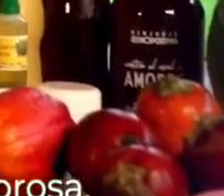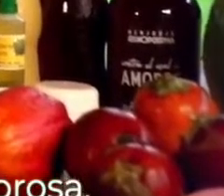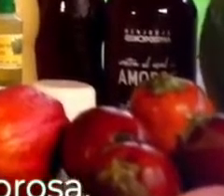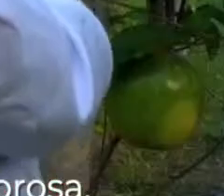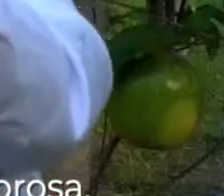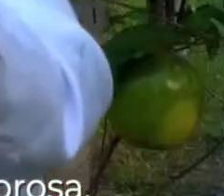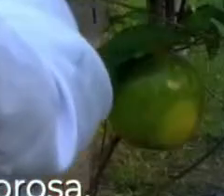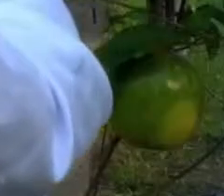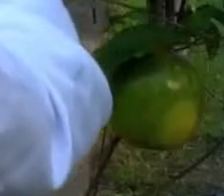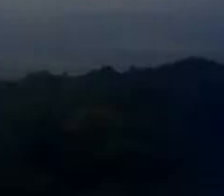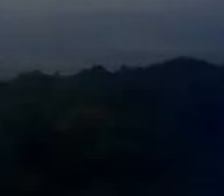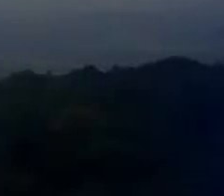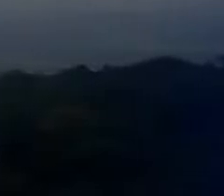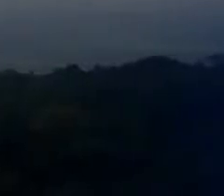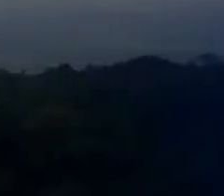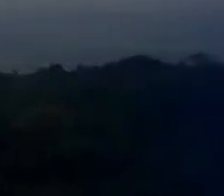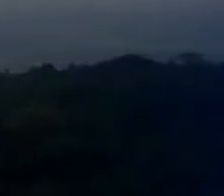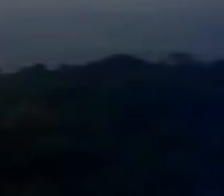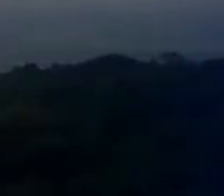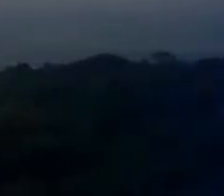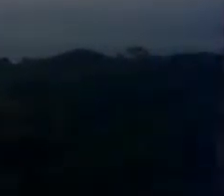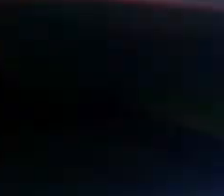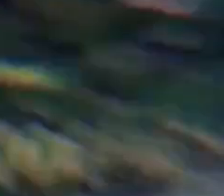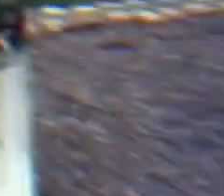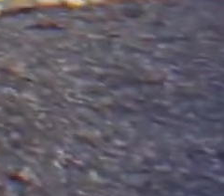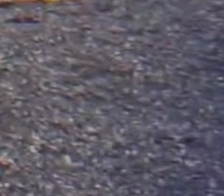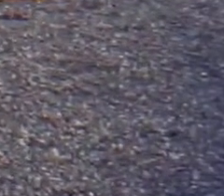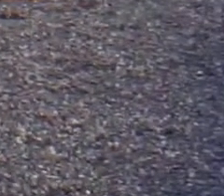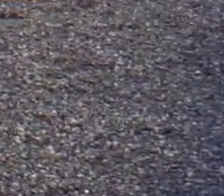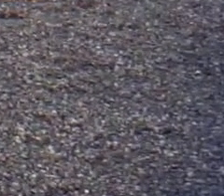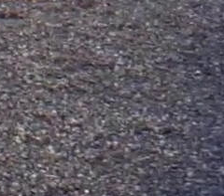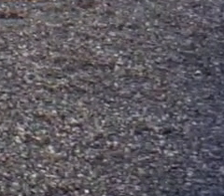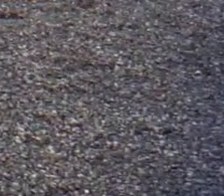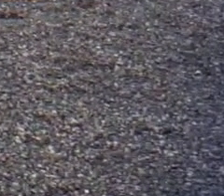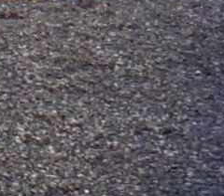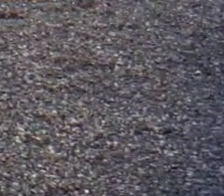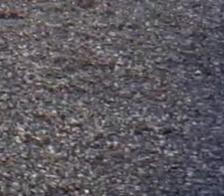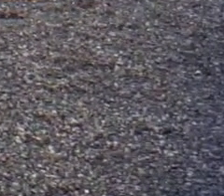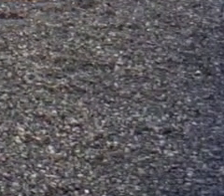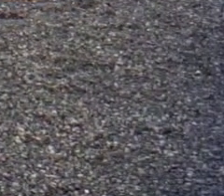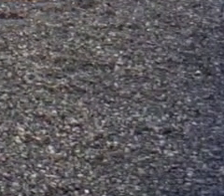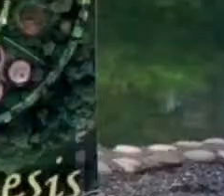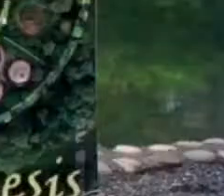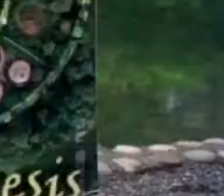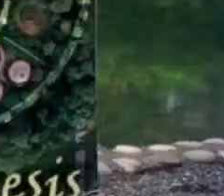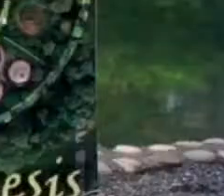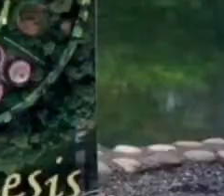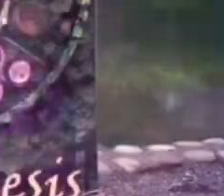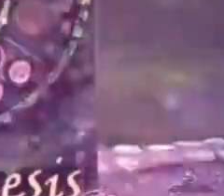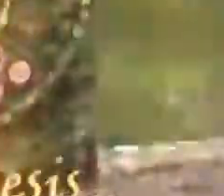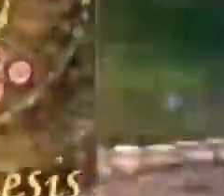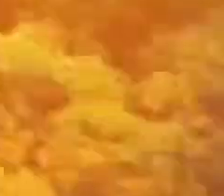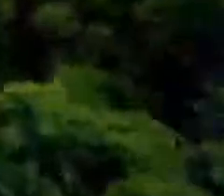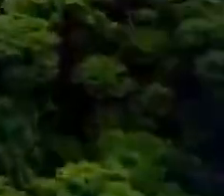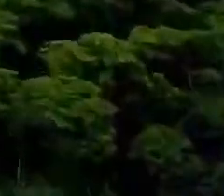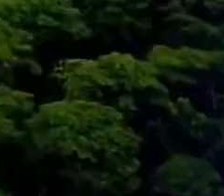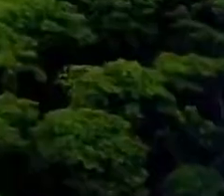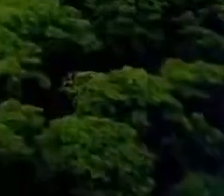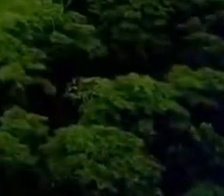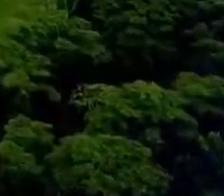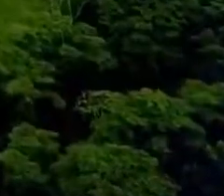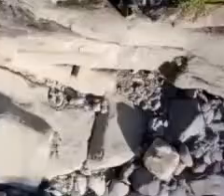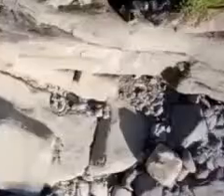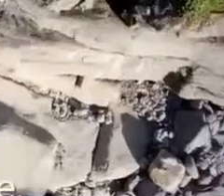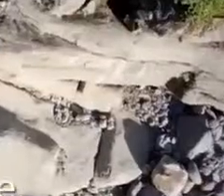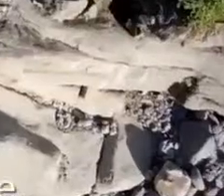de nuestra tierra llanera. El Meta me fascinó, me quedé aquí echando raíces. Es un mar verde, eso es lo que